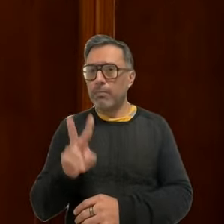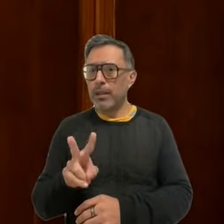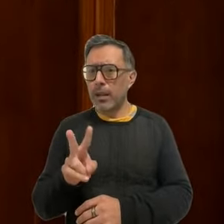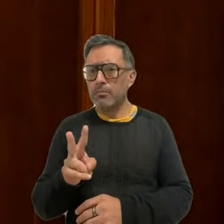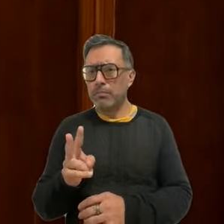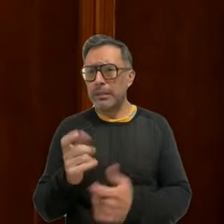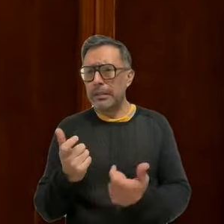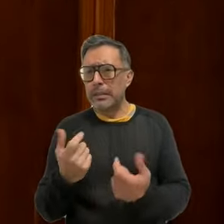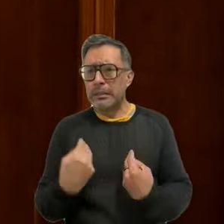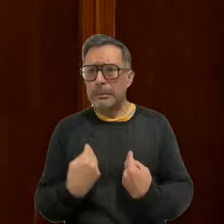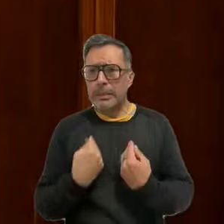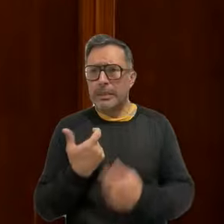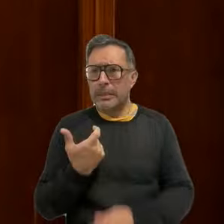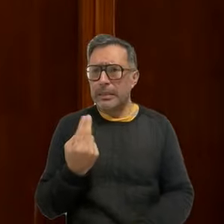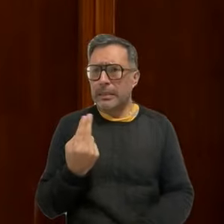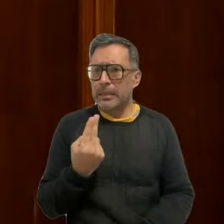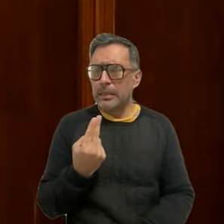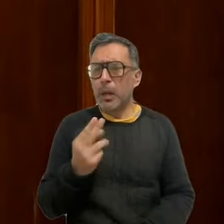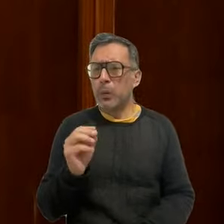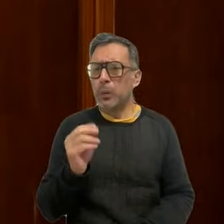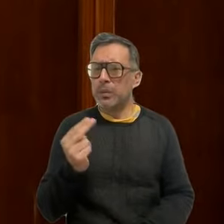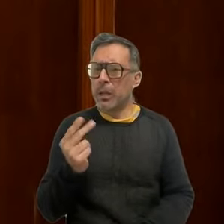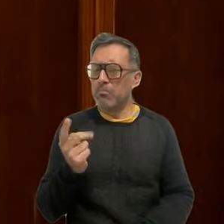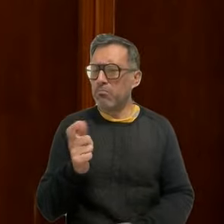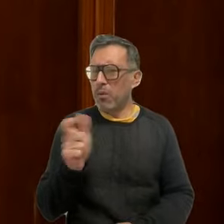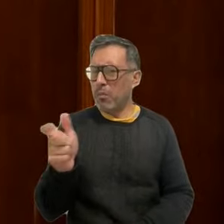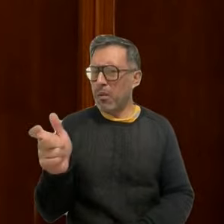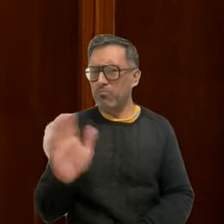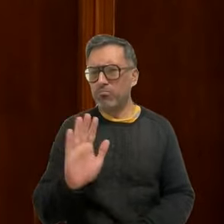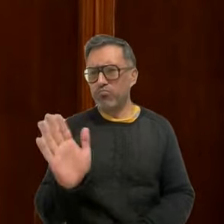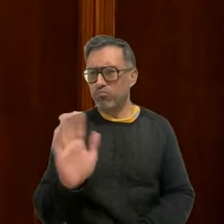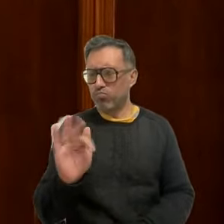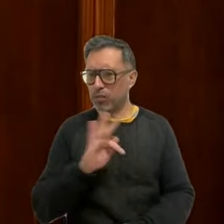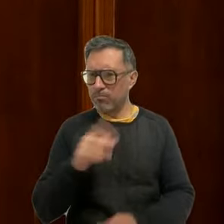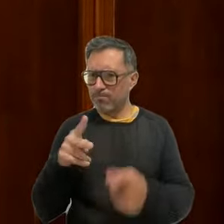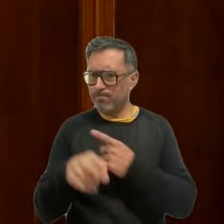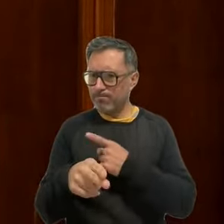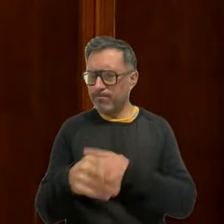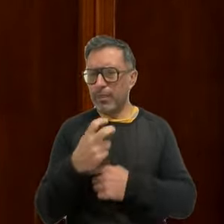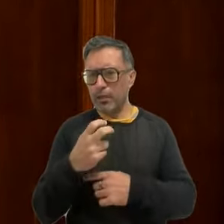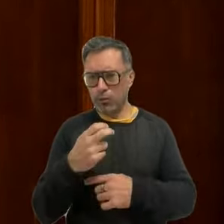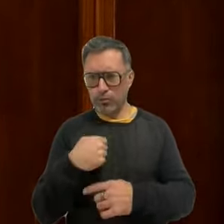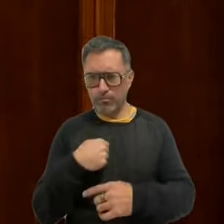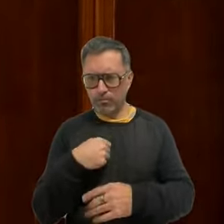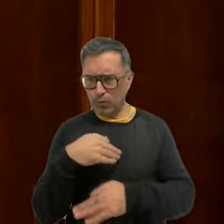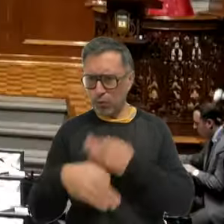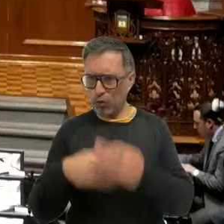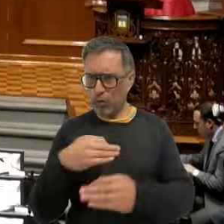esperados es cuanto referente a mi primera participación Muchísimas